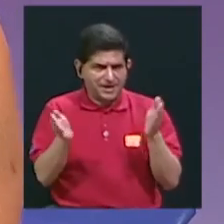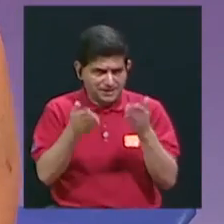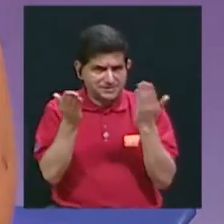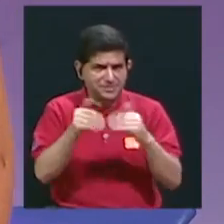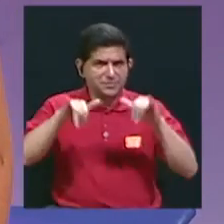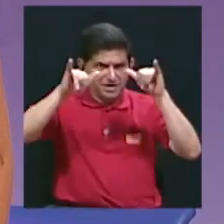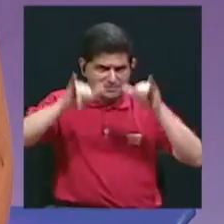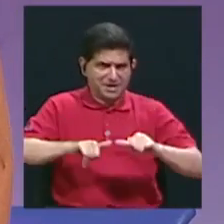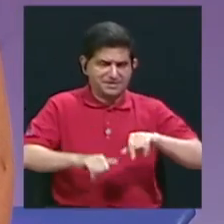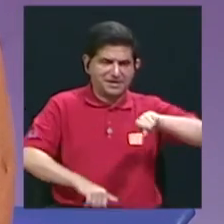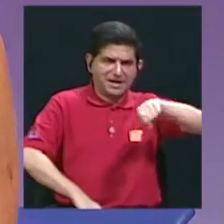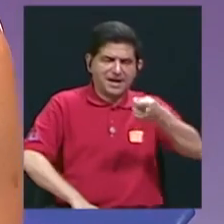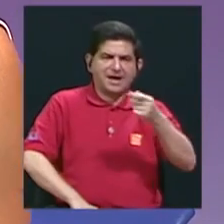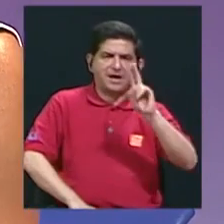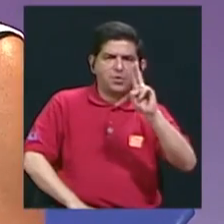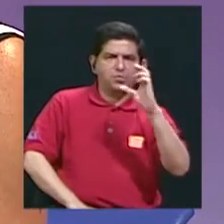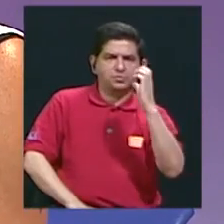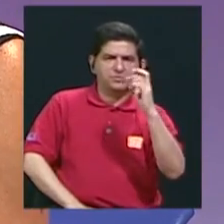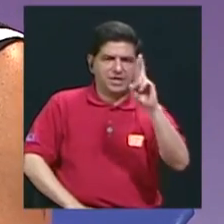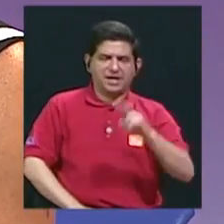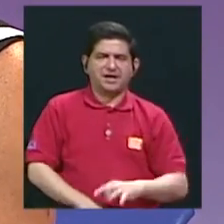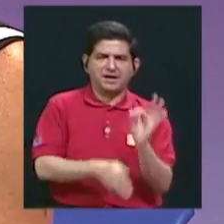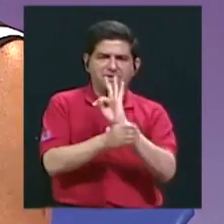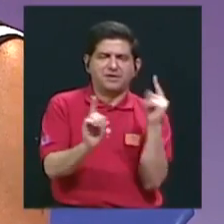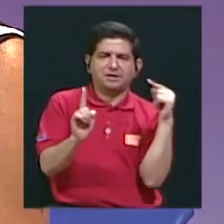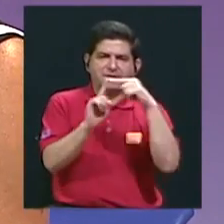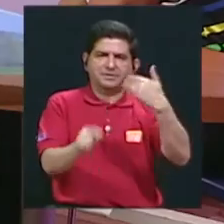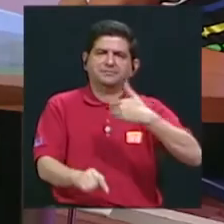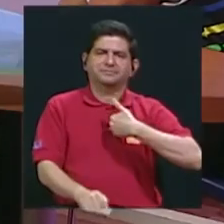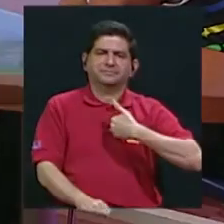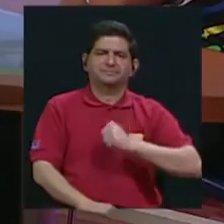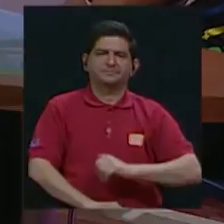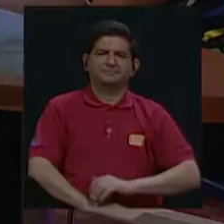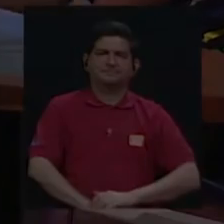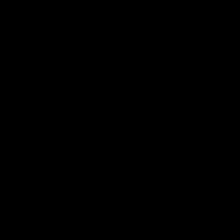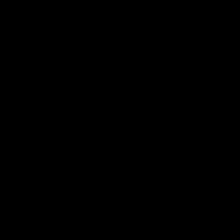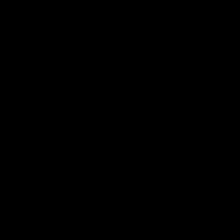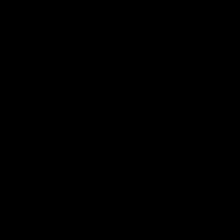quede con un canal de tv con sentido